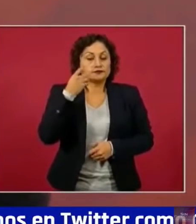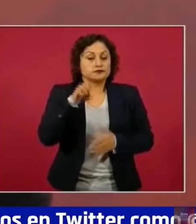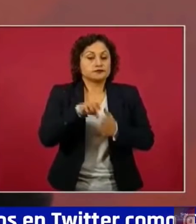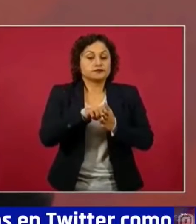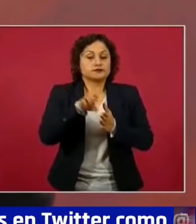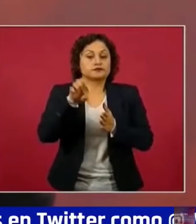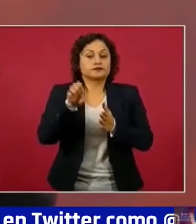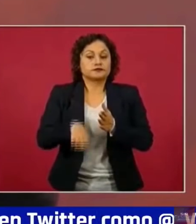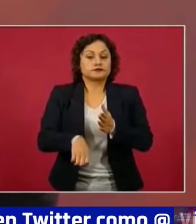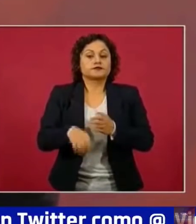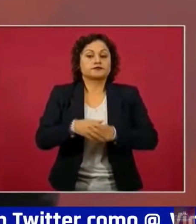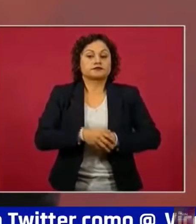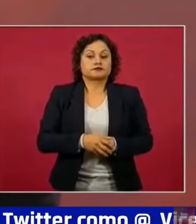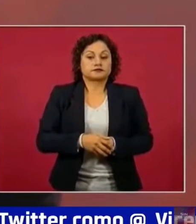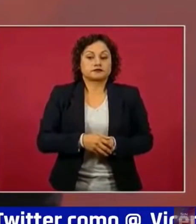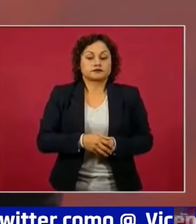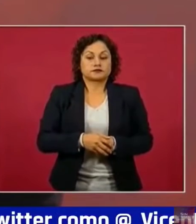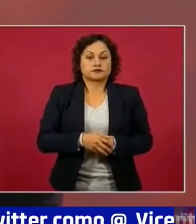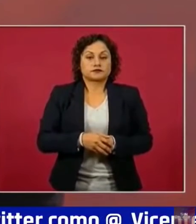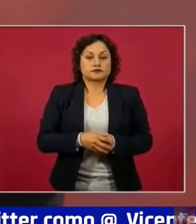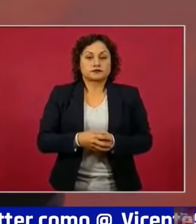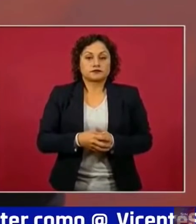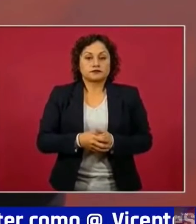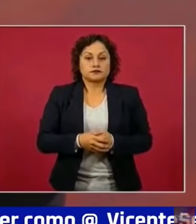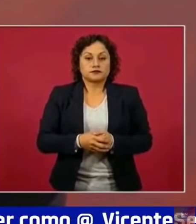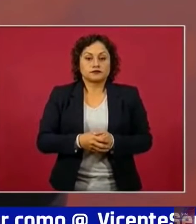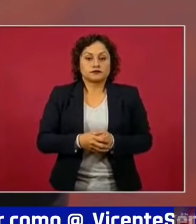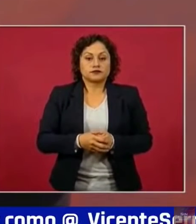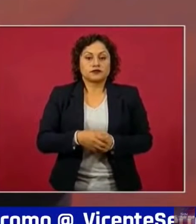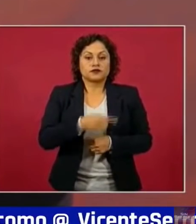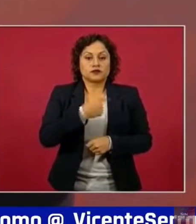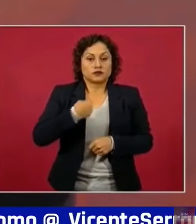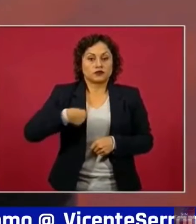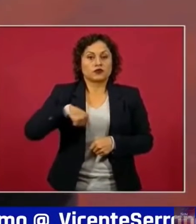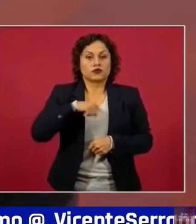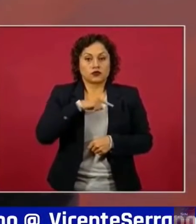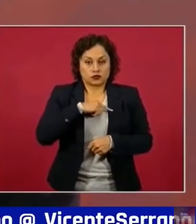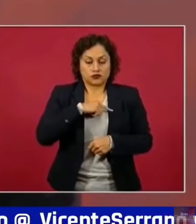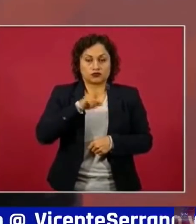hemos tenido carros de vigilancia